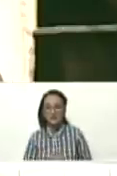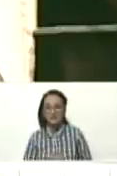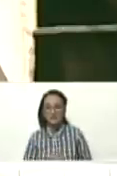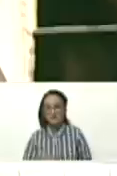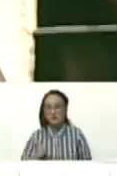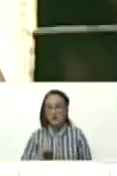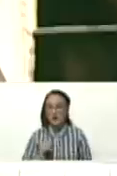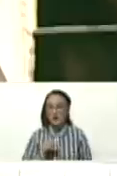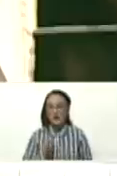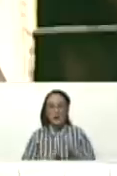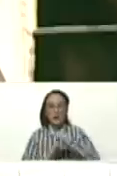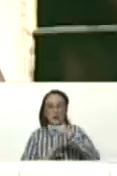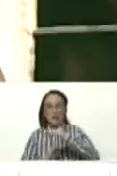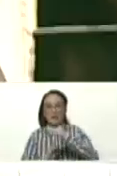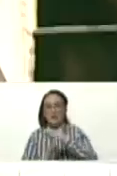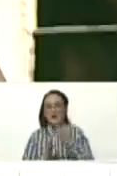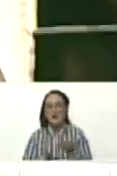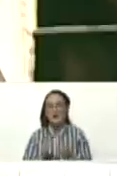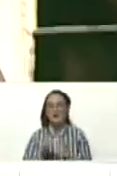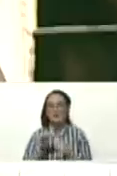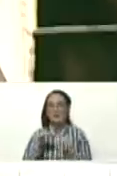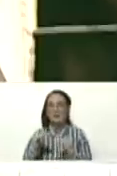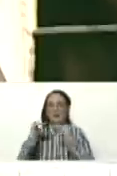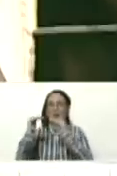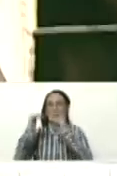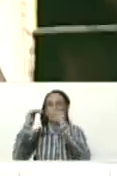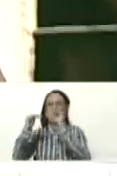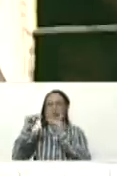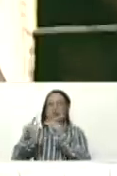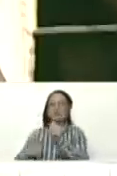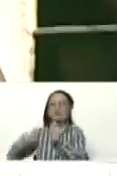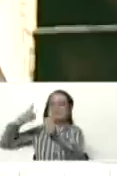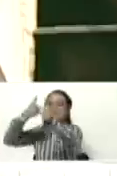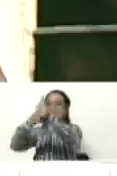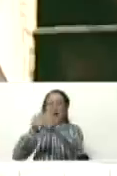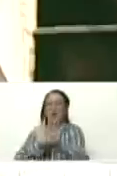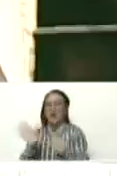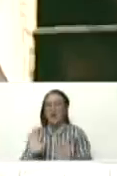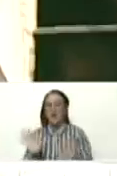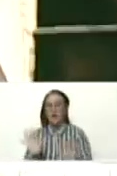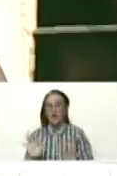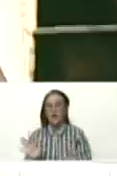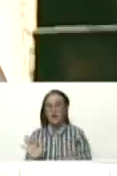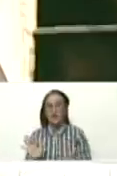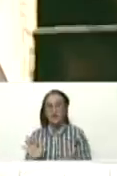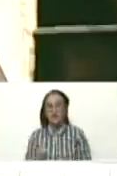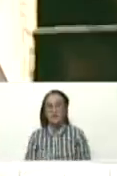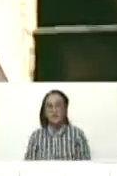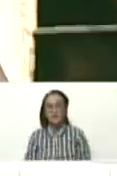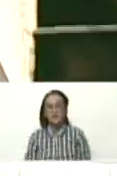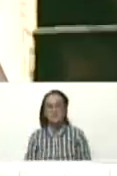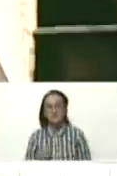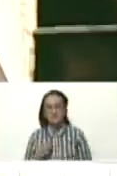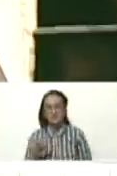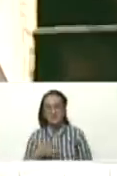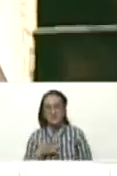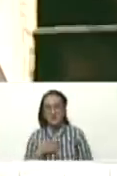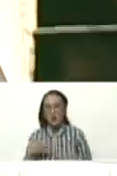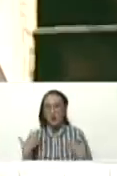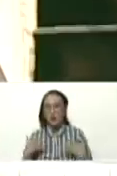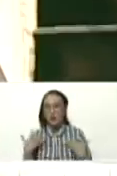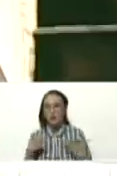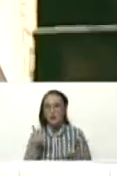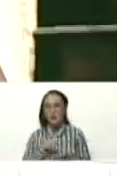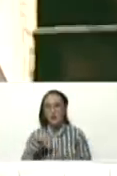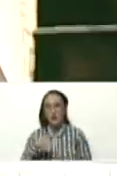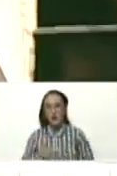cualquier burocratismo, cualquier debilidad, cualquier error. Estoy contento de haber venido a